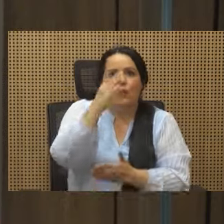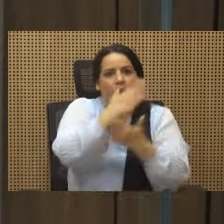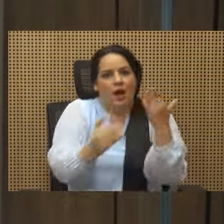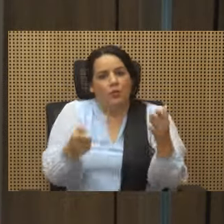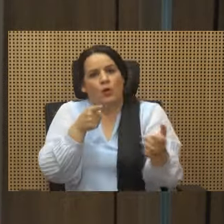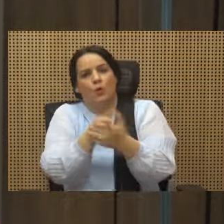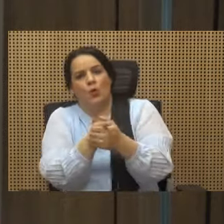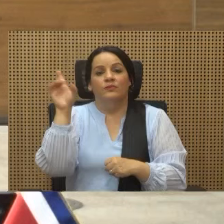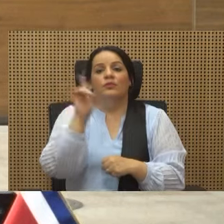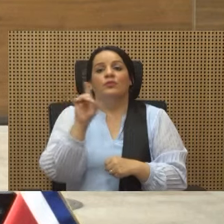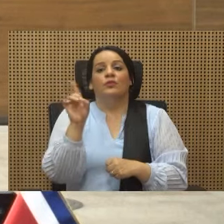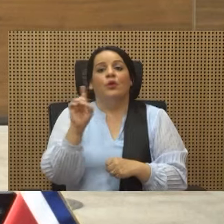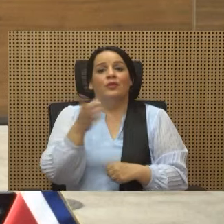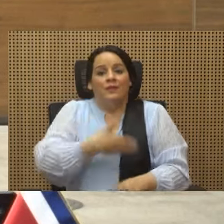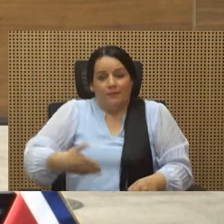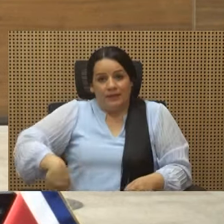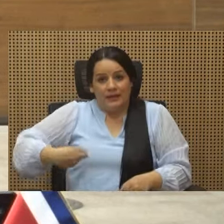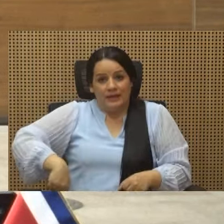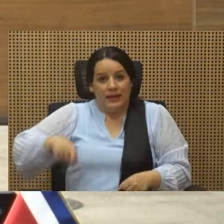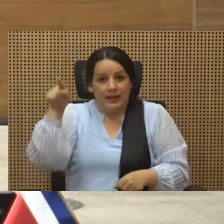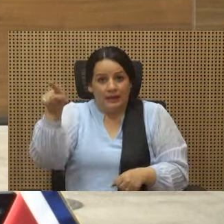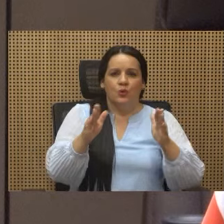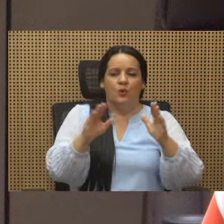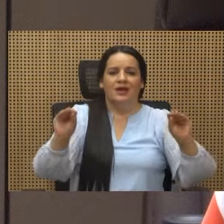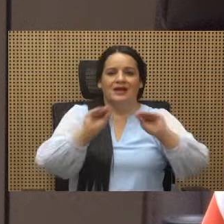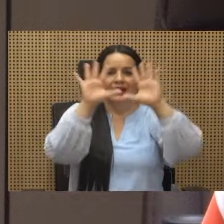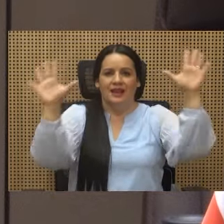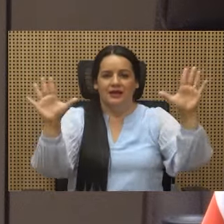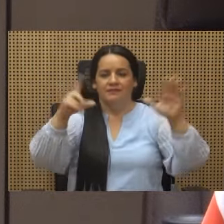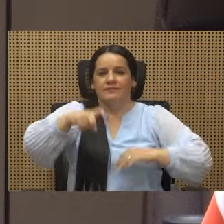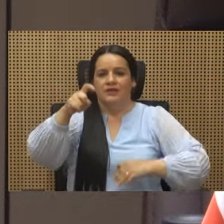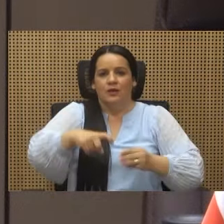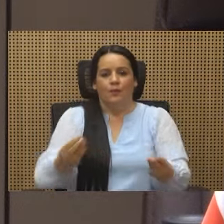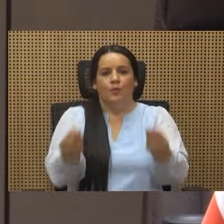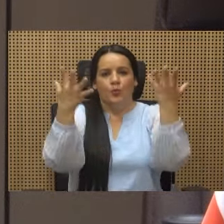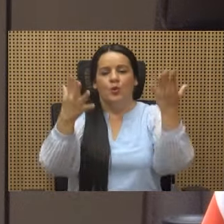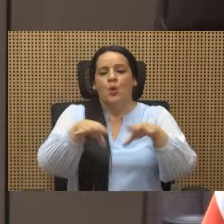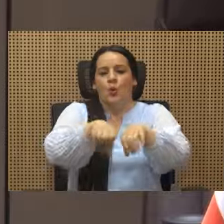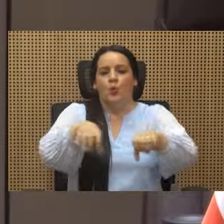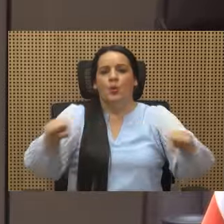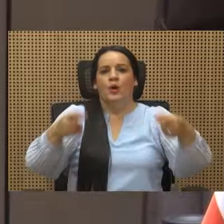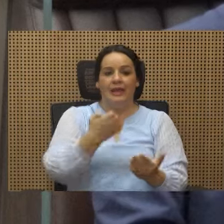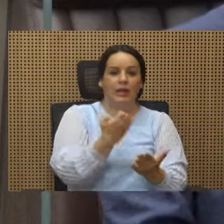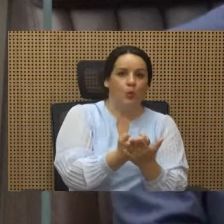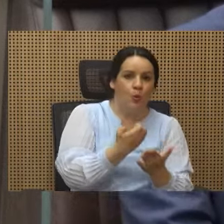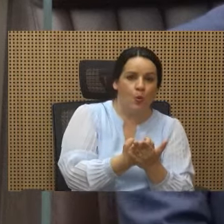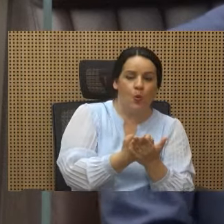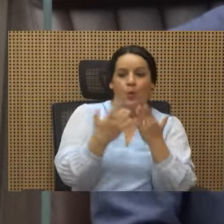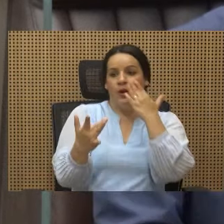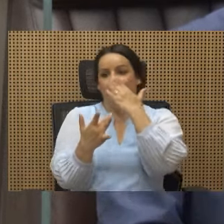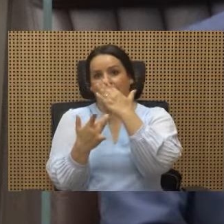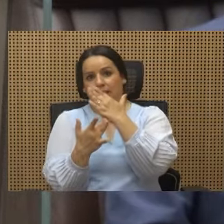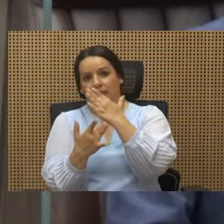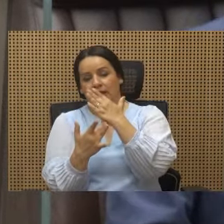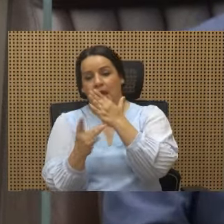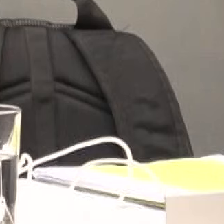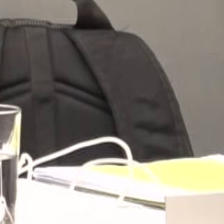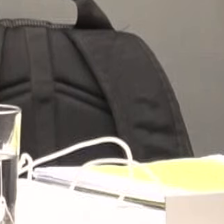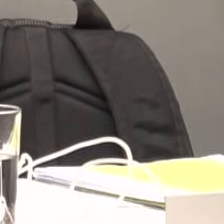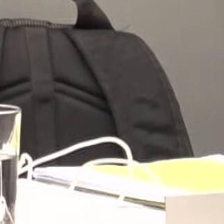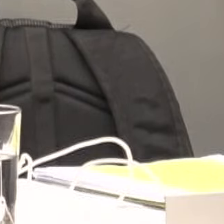partido liberal progresista y Ariel Robles del frente amplio los diputados piden investigar al actual presidente ejecutivo del Canal